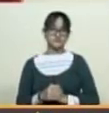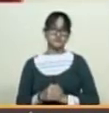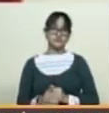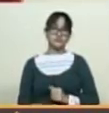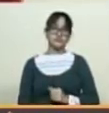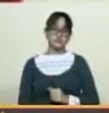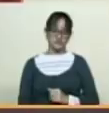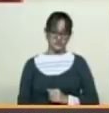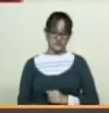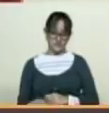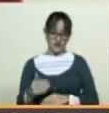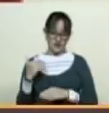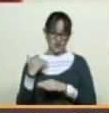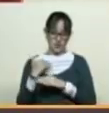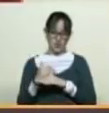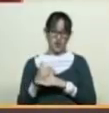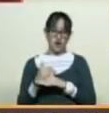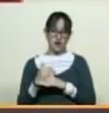tener